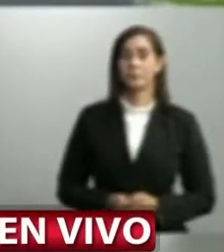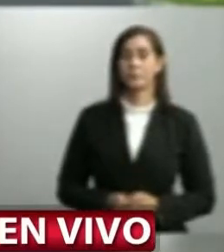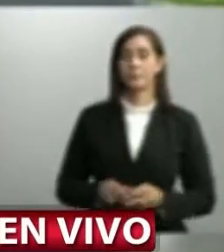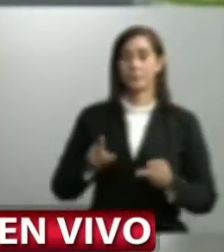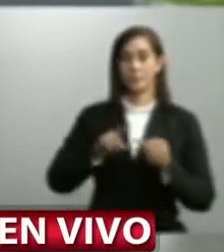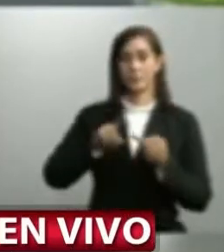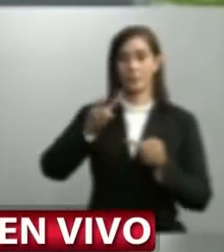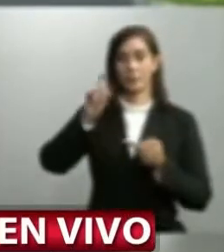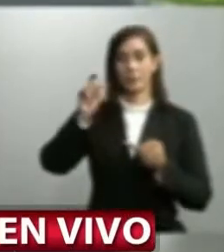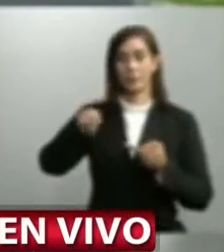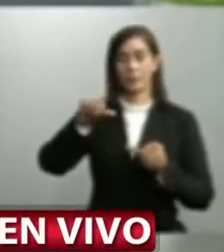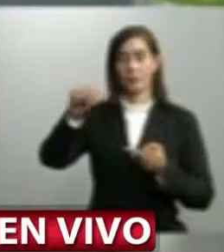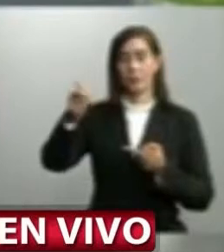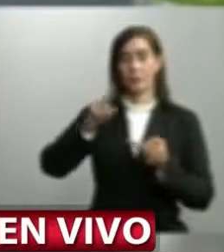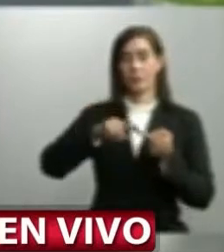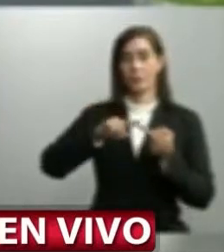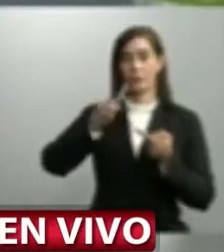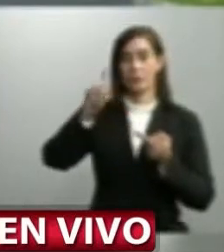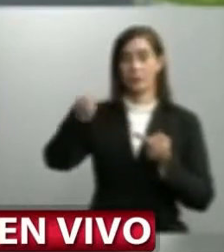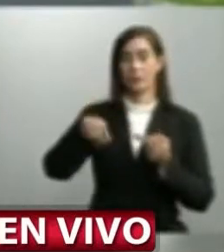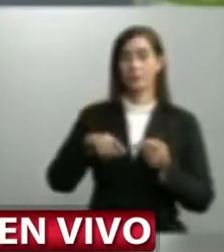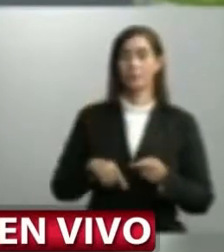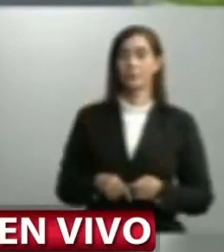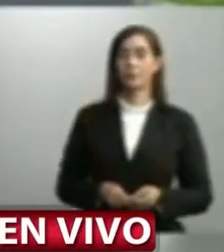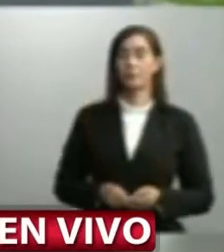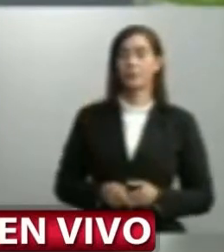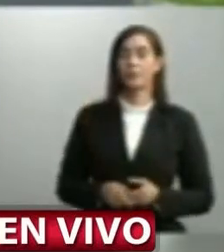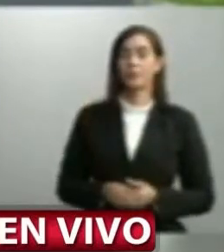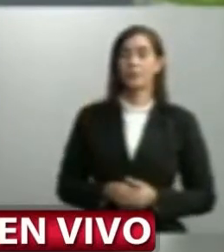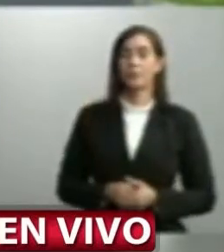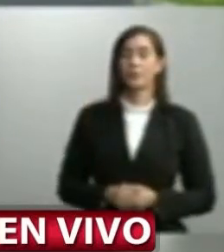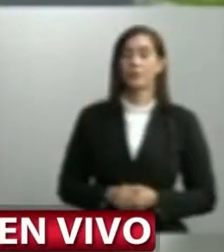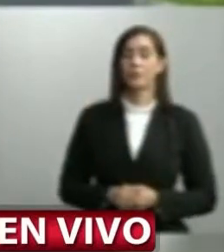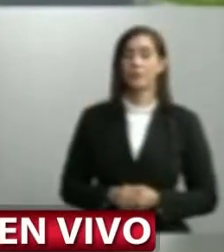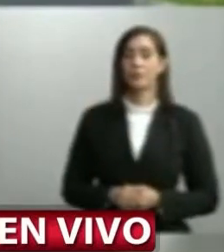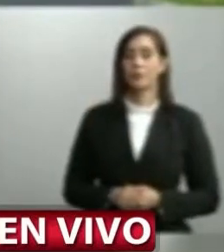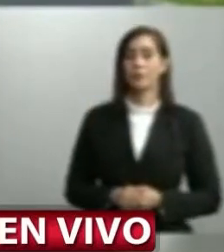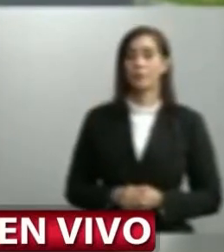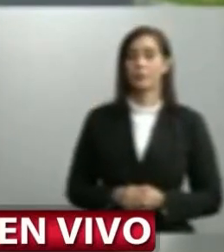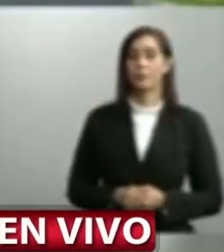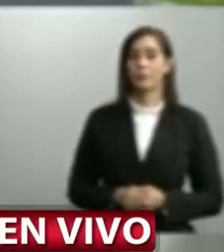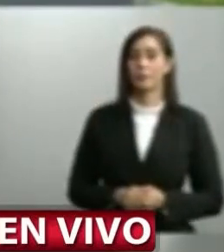Rosairi, adelante, en lo que ayudo a Martina.